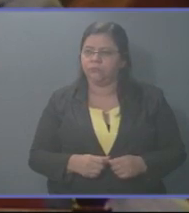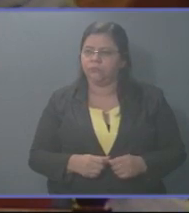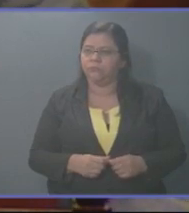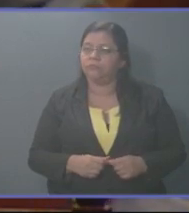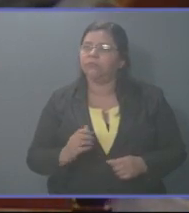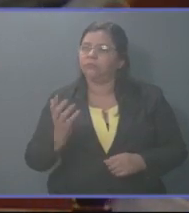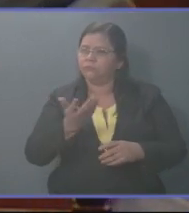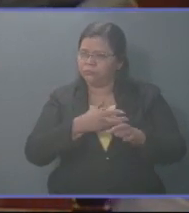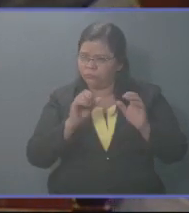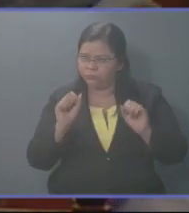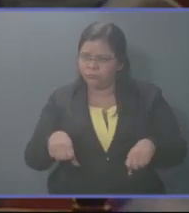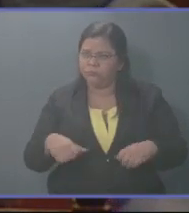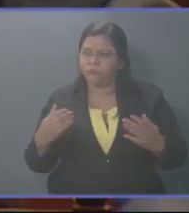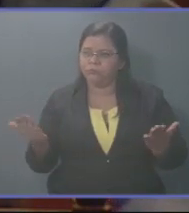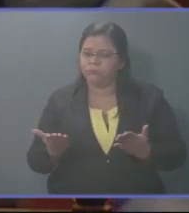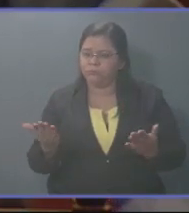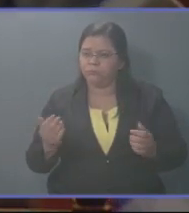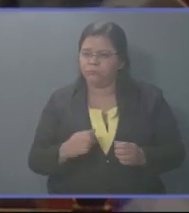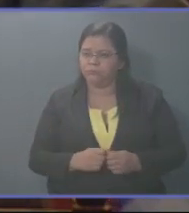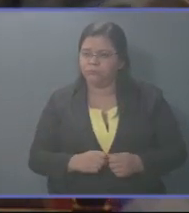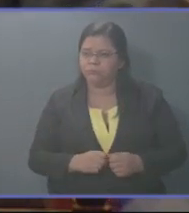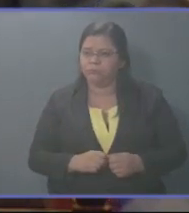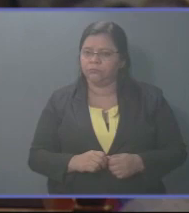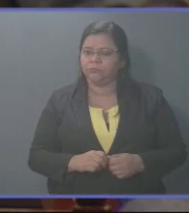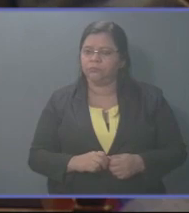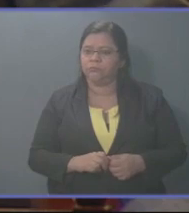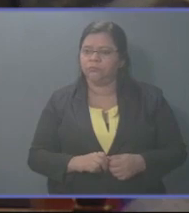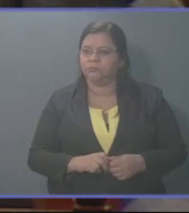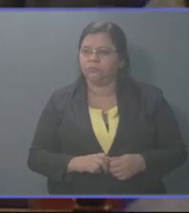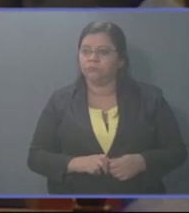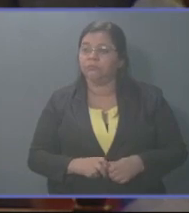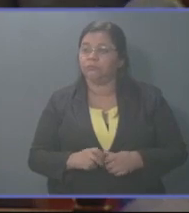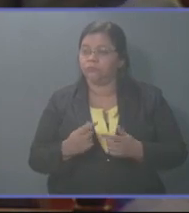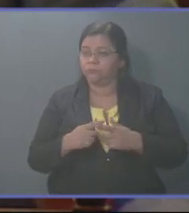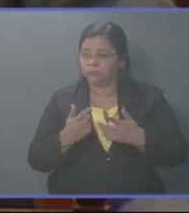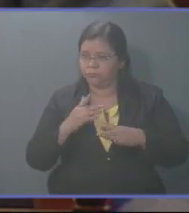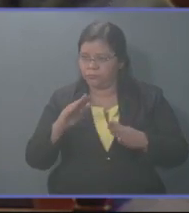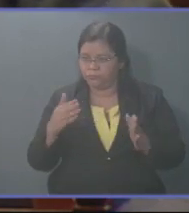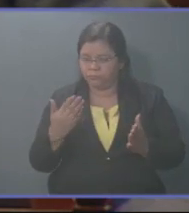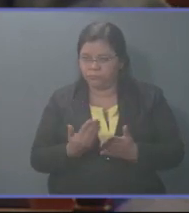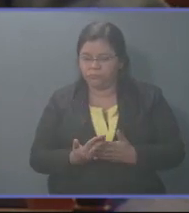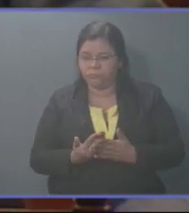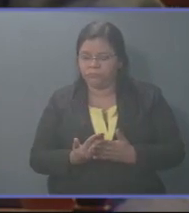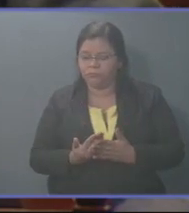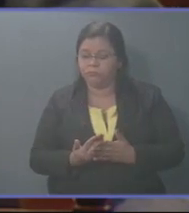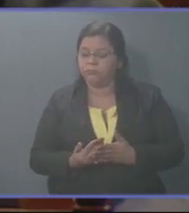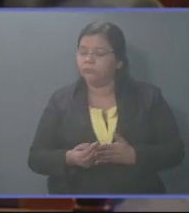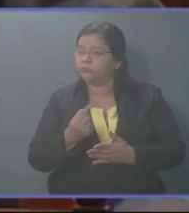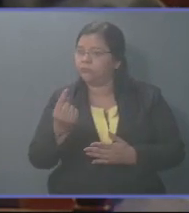Lo podrán hacer los que no lo vivieron, los que no lo sintieron,